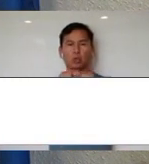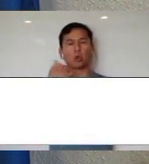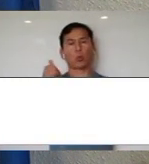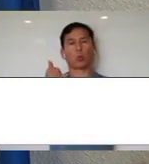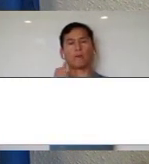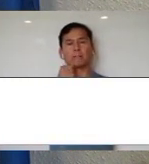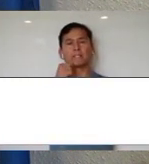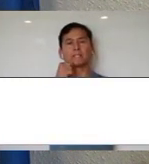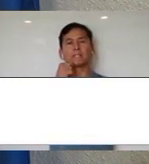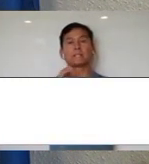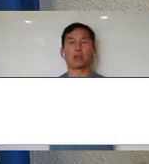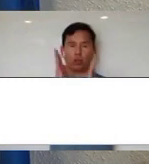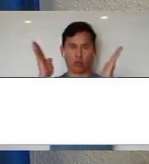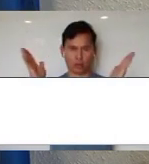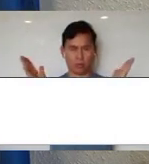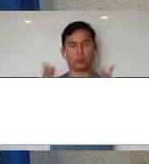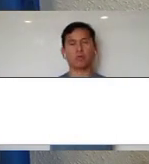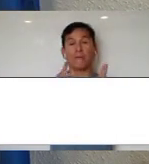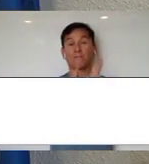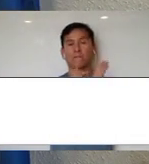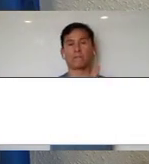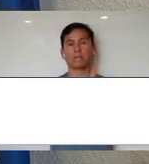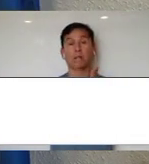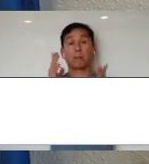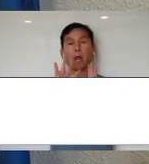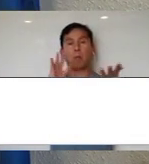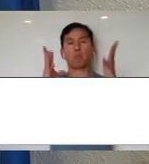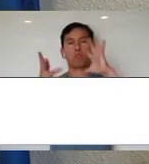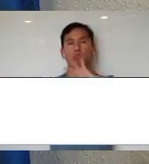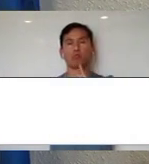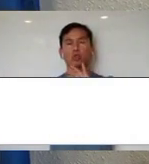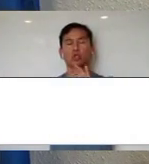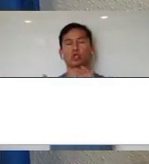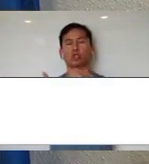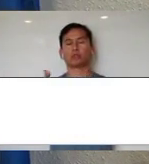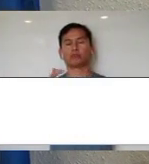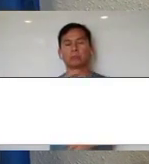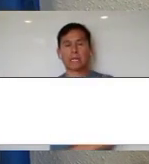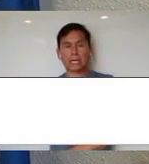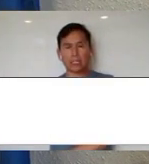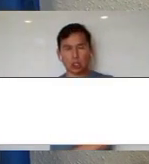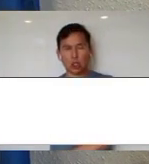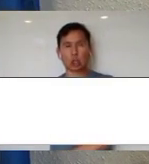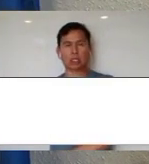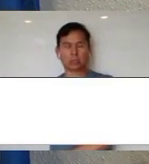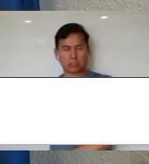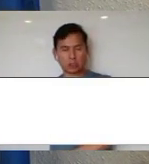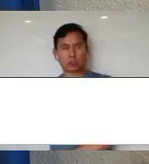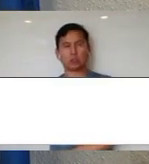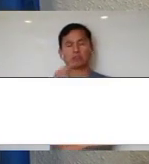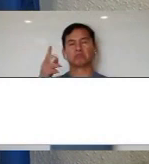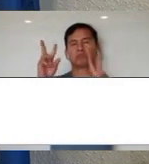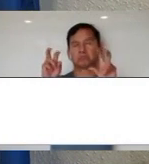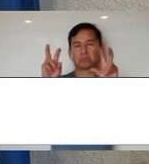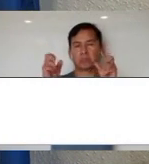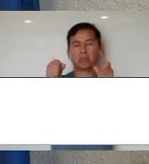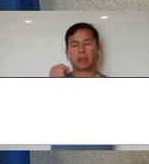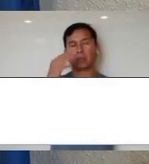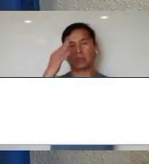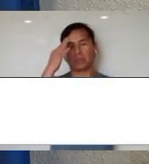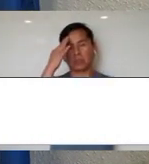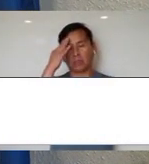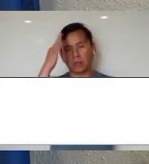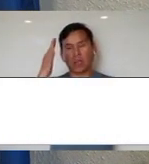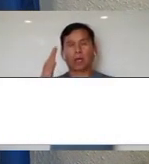Santo, una fecha que para el mundo religioso y cristiano nos lleva a conmemorar días